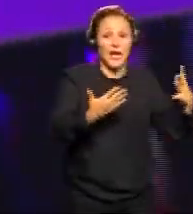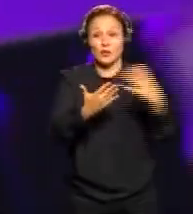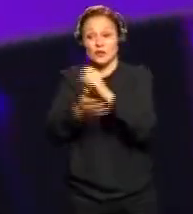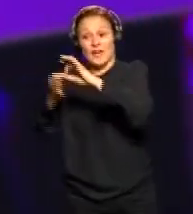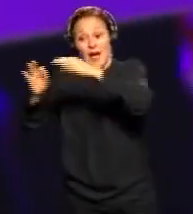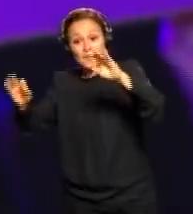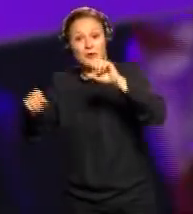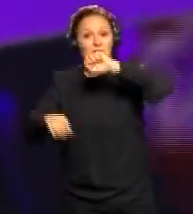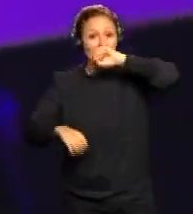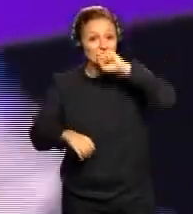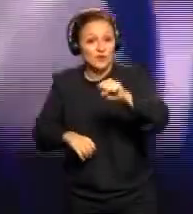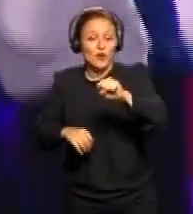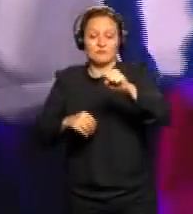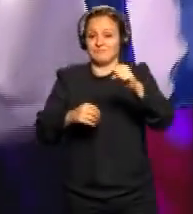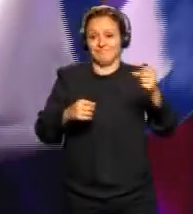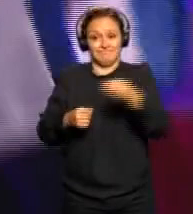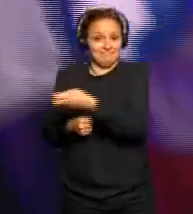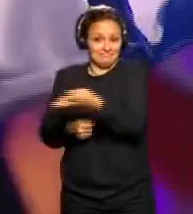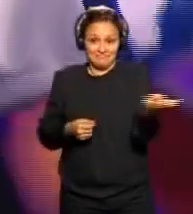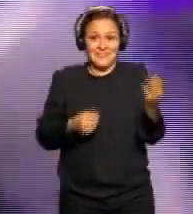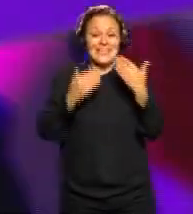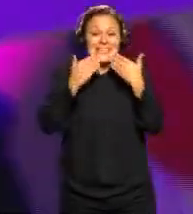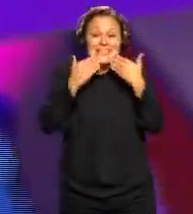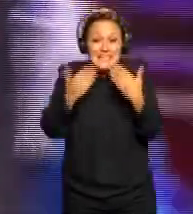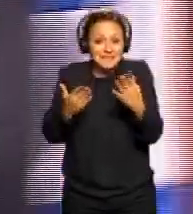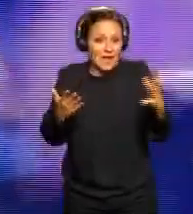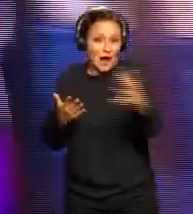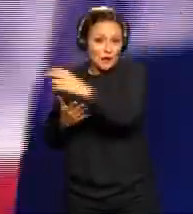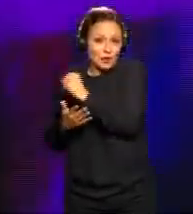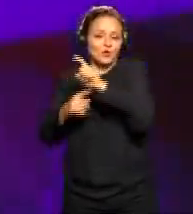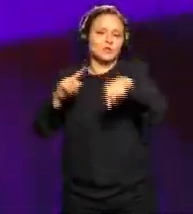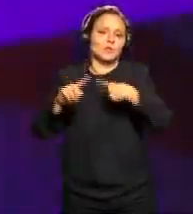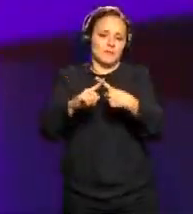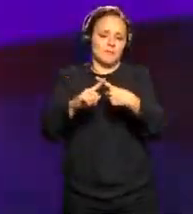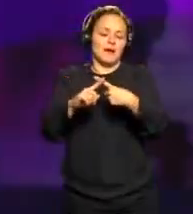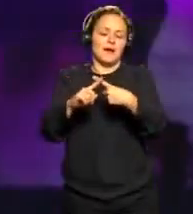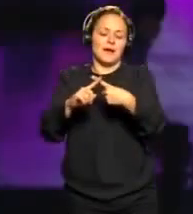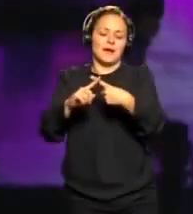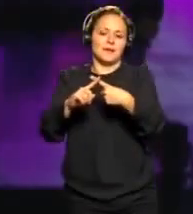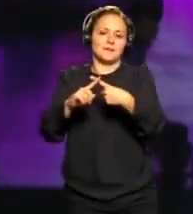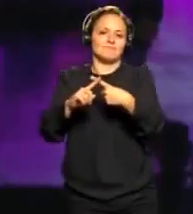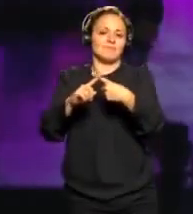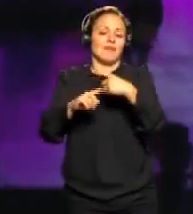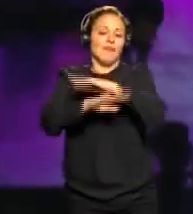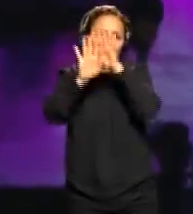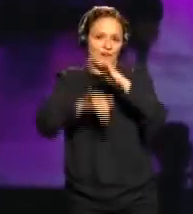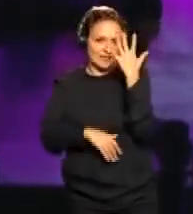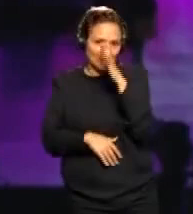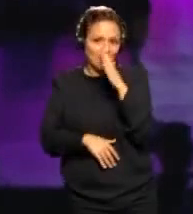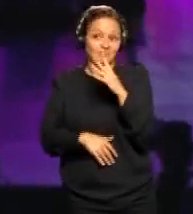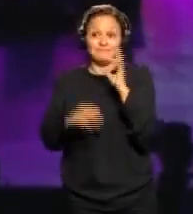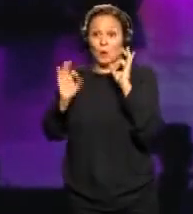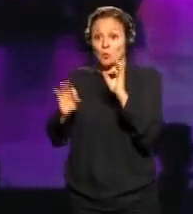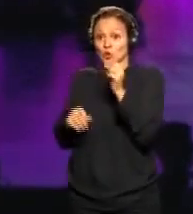Gracias. Gracias, Añaza. Gracias a todos y feliz carnaval. Se despide la Sonora.